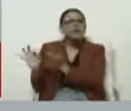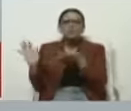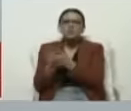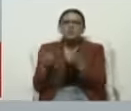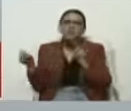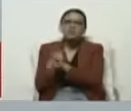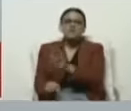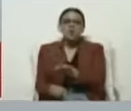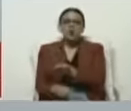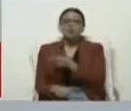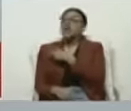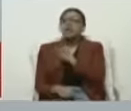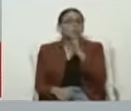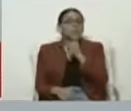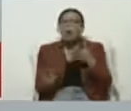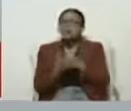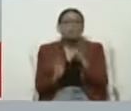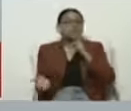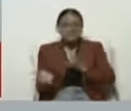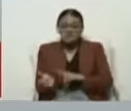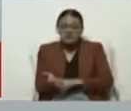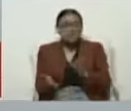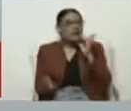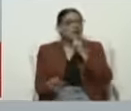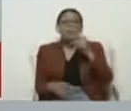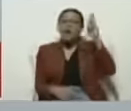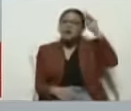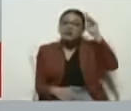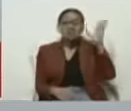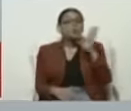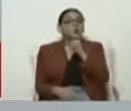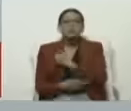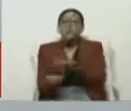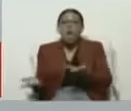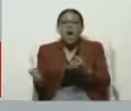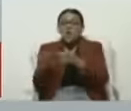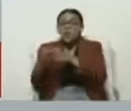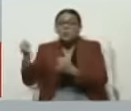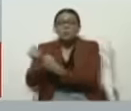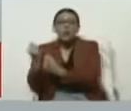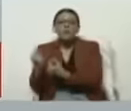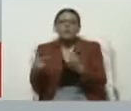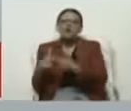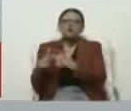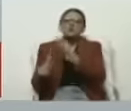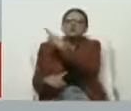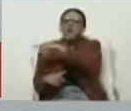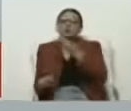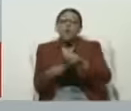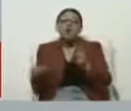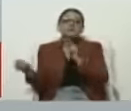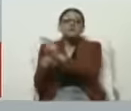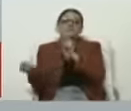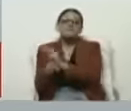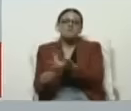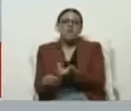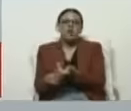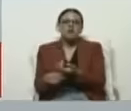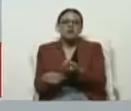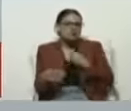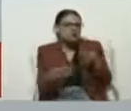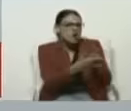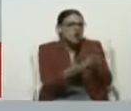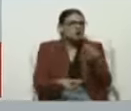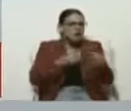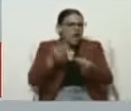tienen la razón, como no tienen la mayoría, lo que quieren es jurungarle la paciencia a las venezolanas y a los